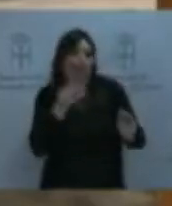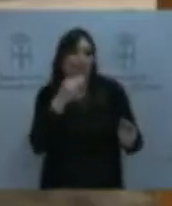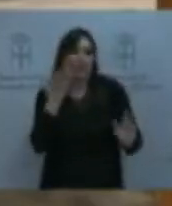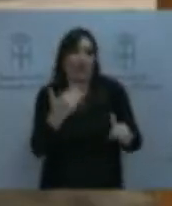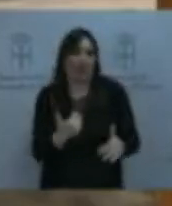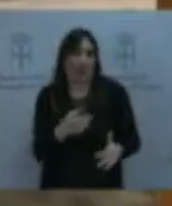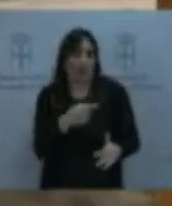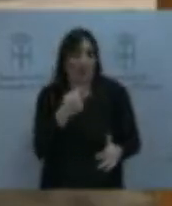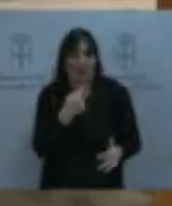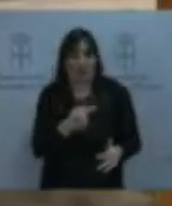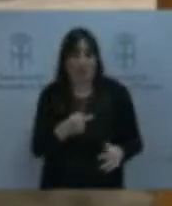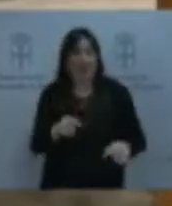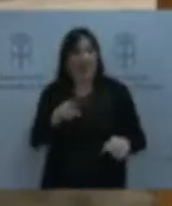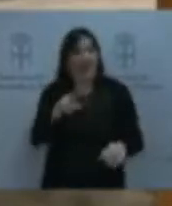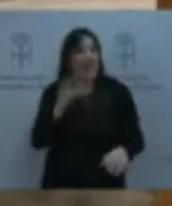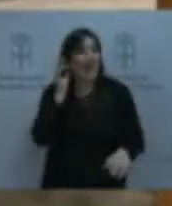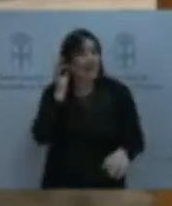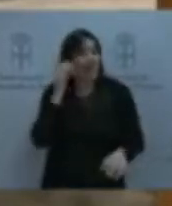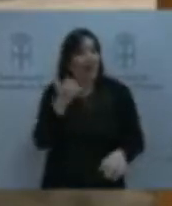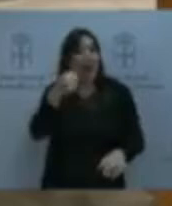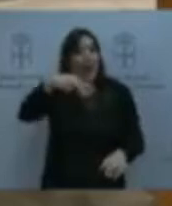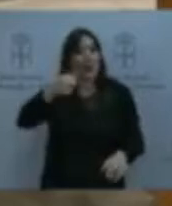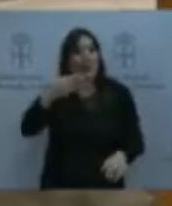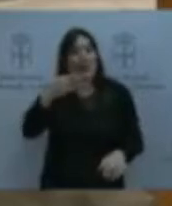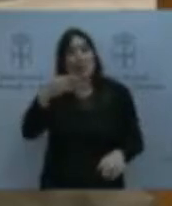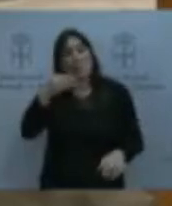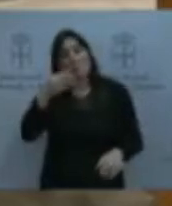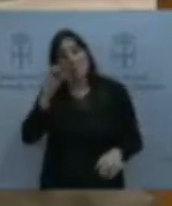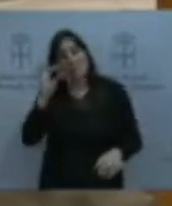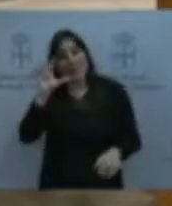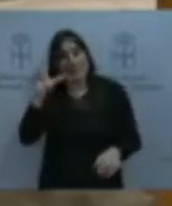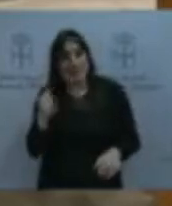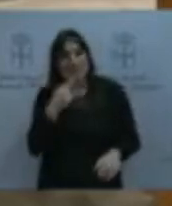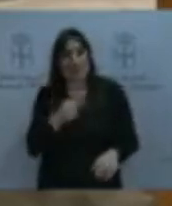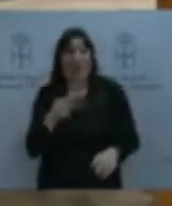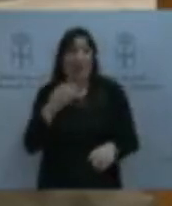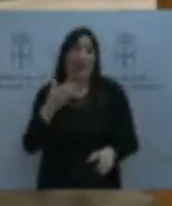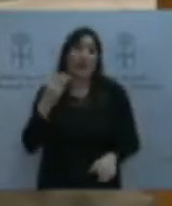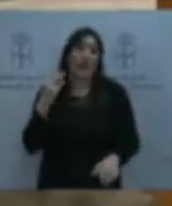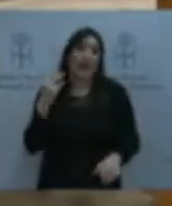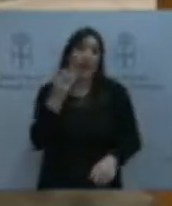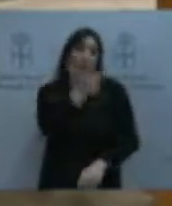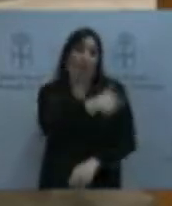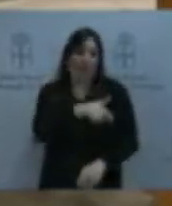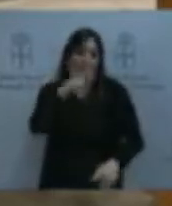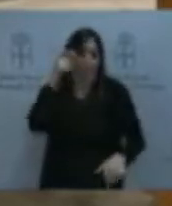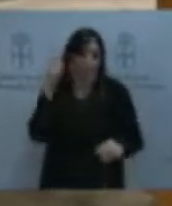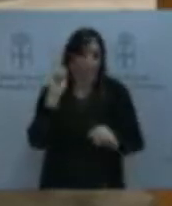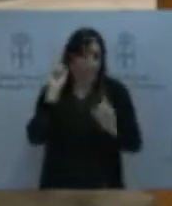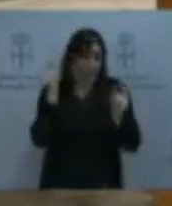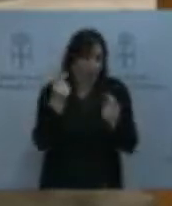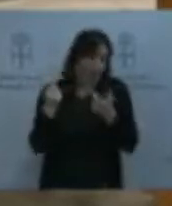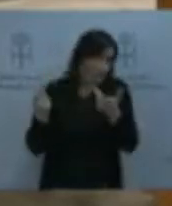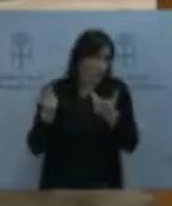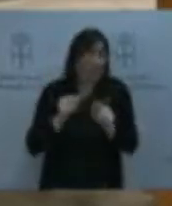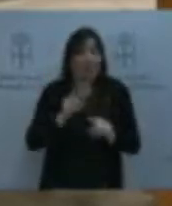al concejal de Córdoba. Pero luego hay otro tipo de racionalizaciones que de alguna manera contribuyen a que no resuelva el problema. Cuando hablamos, y esto lo hemos discutido